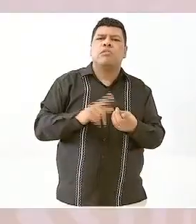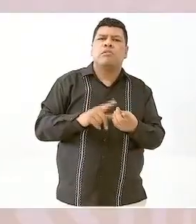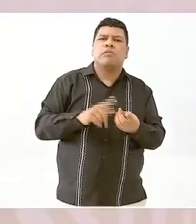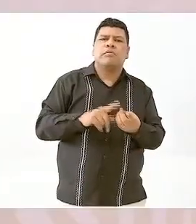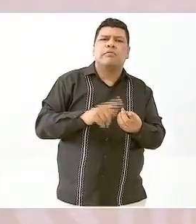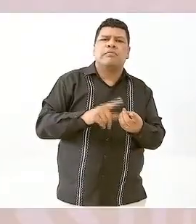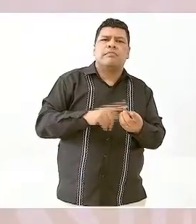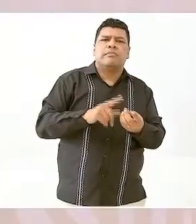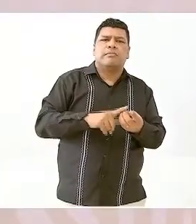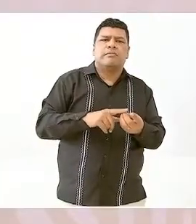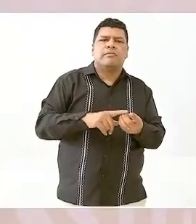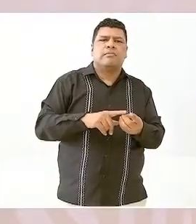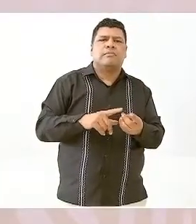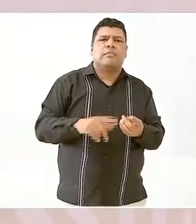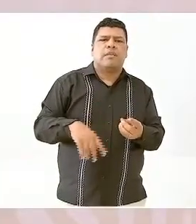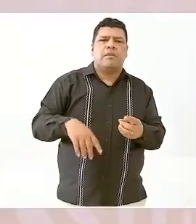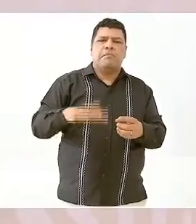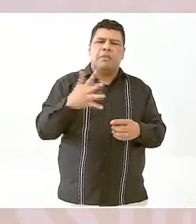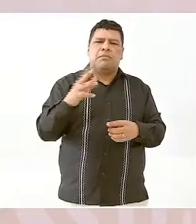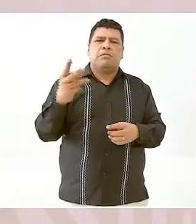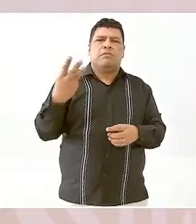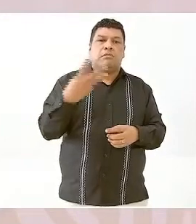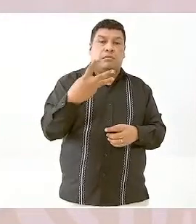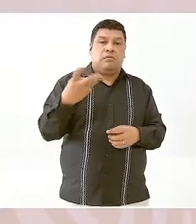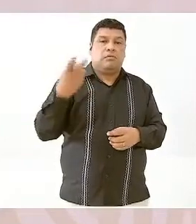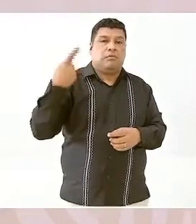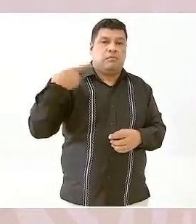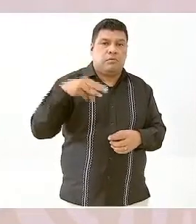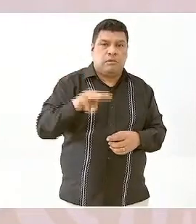los cerca de 300 kilómetros